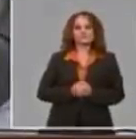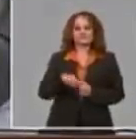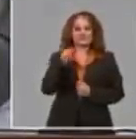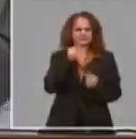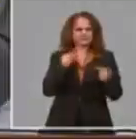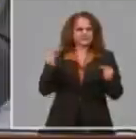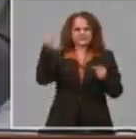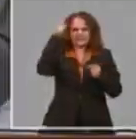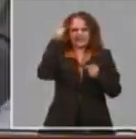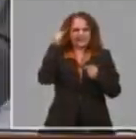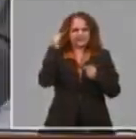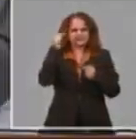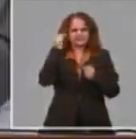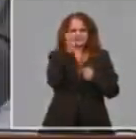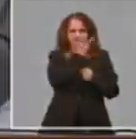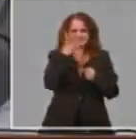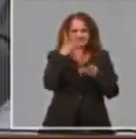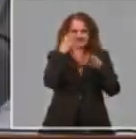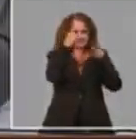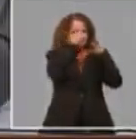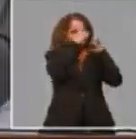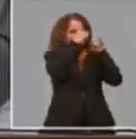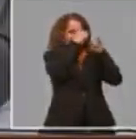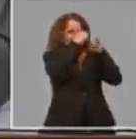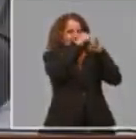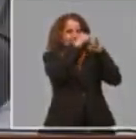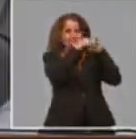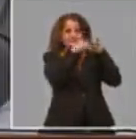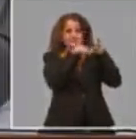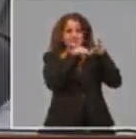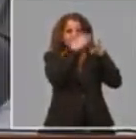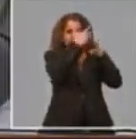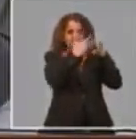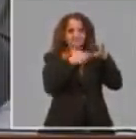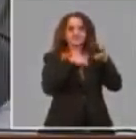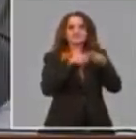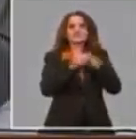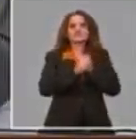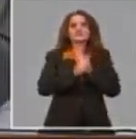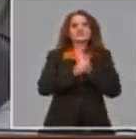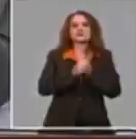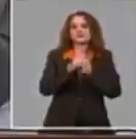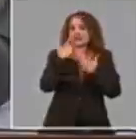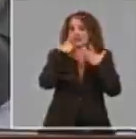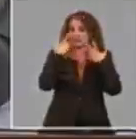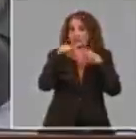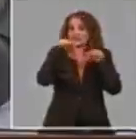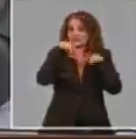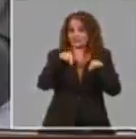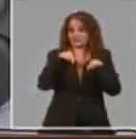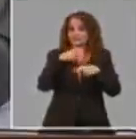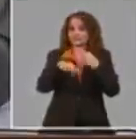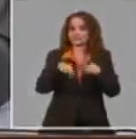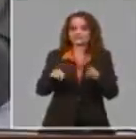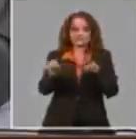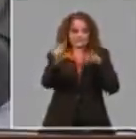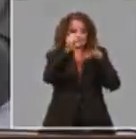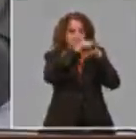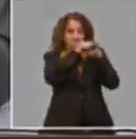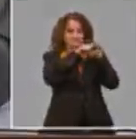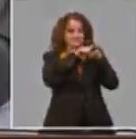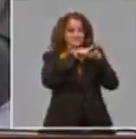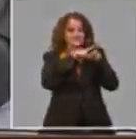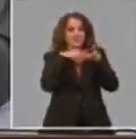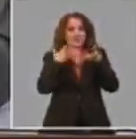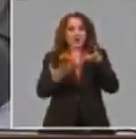podríamos terminar el mundo actuación en esta operación y la identificación para que